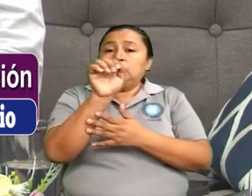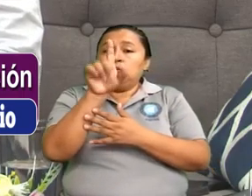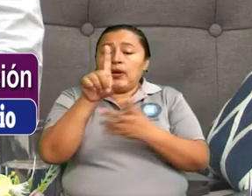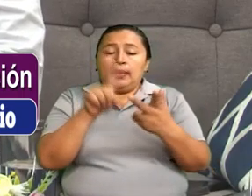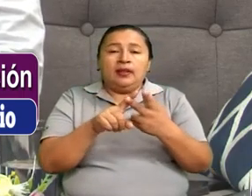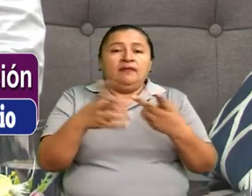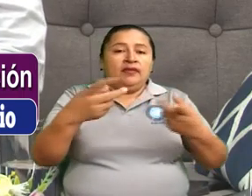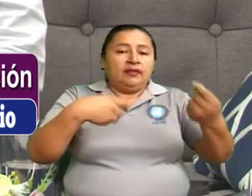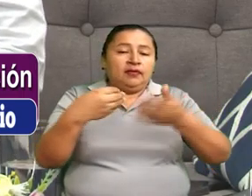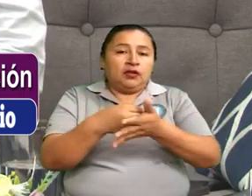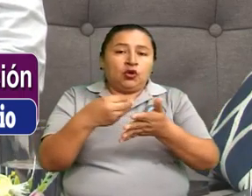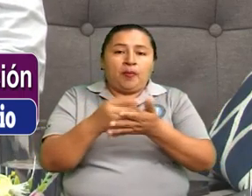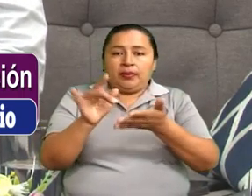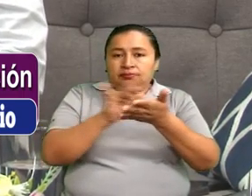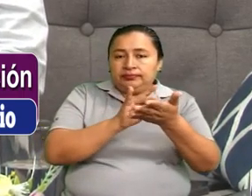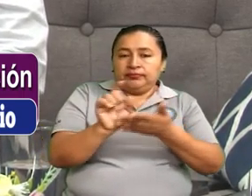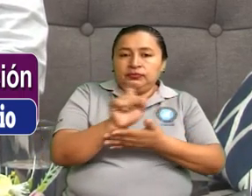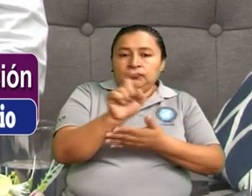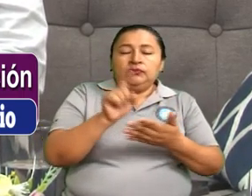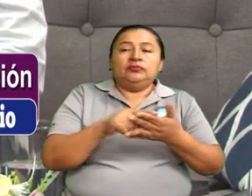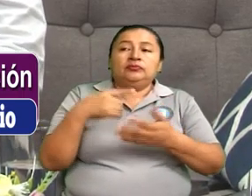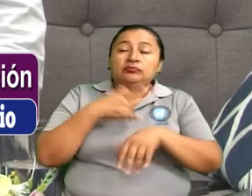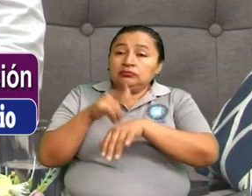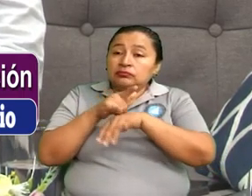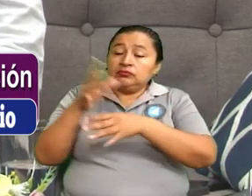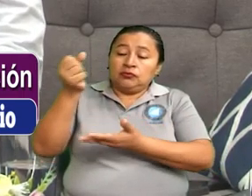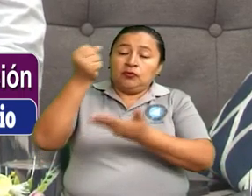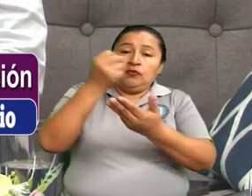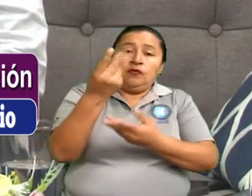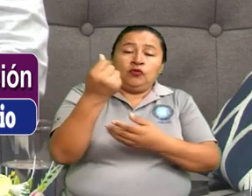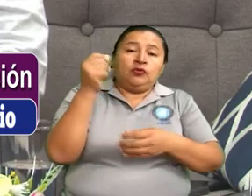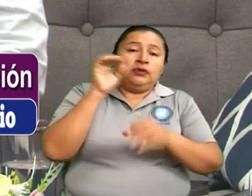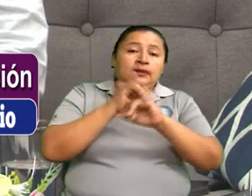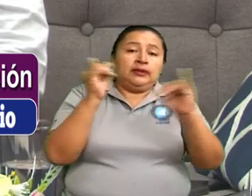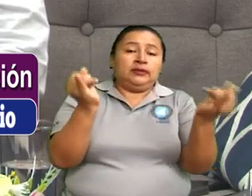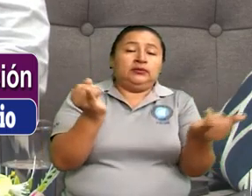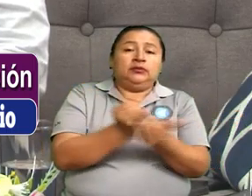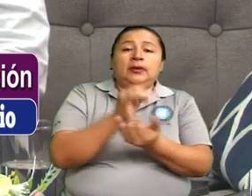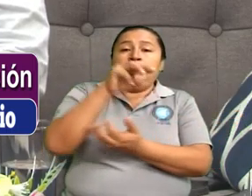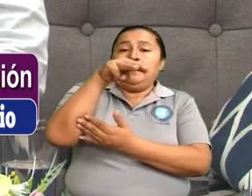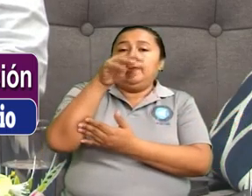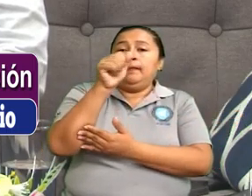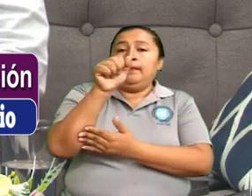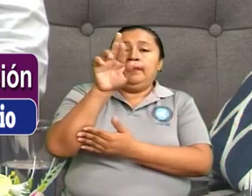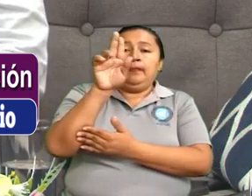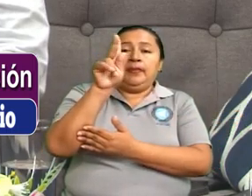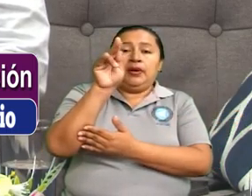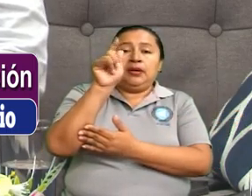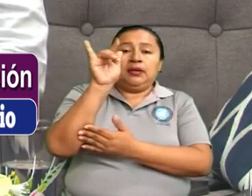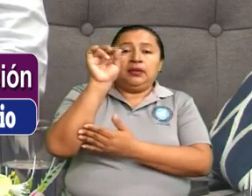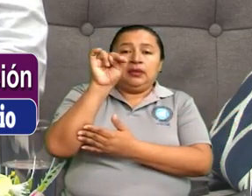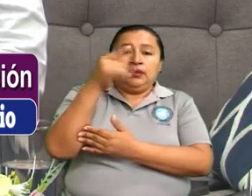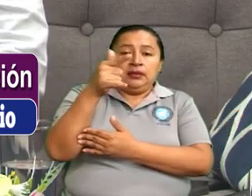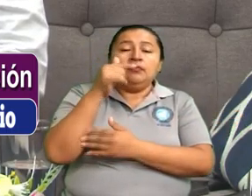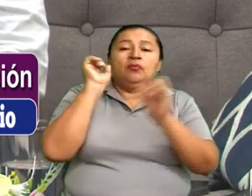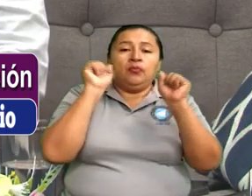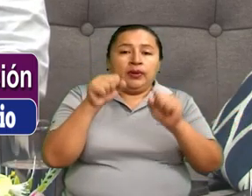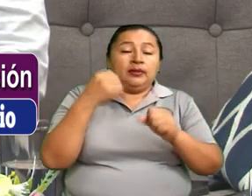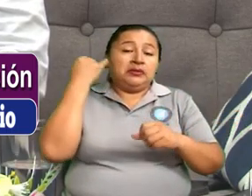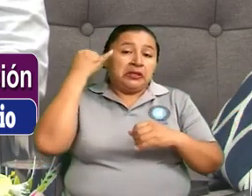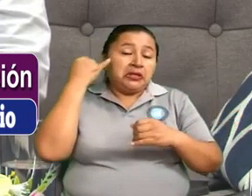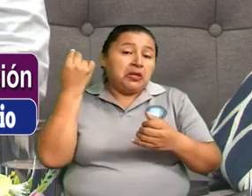estamos planteándonos un foro internacional de marketing que pueda ser aprovechado por los